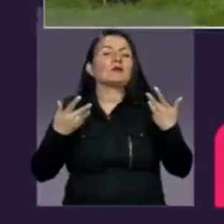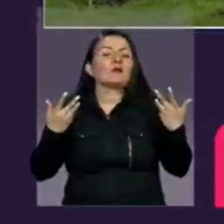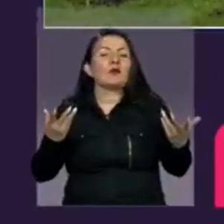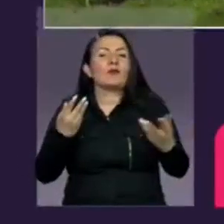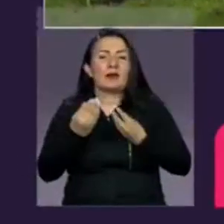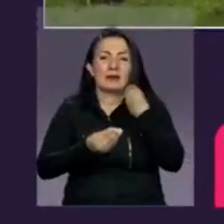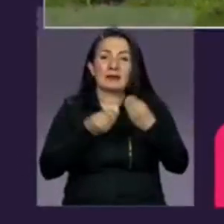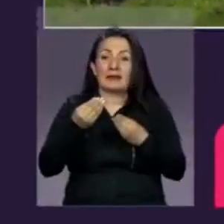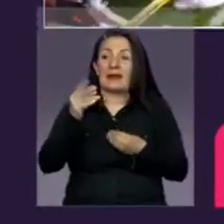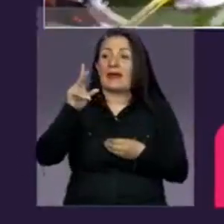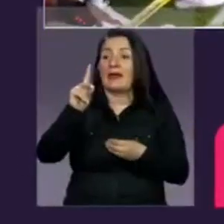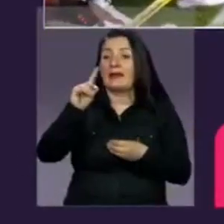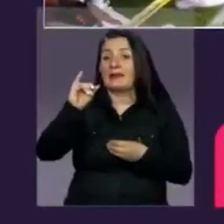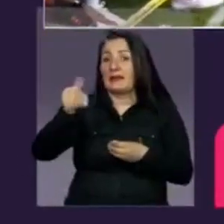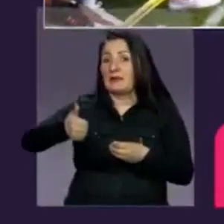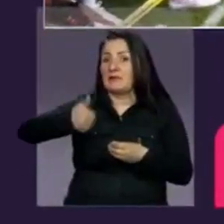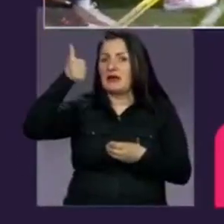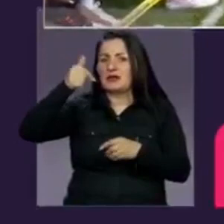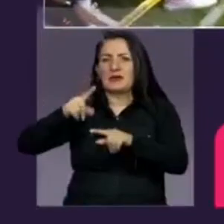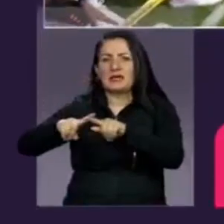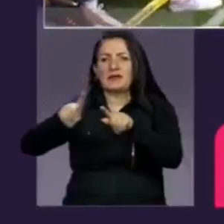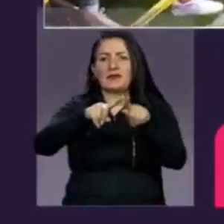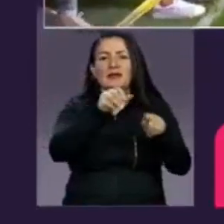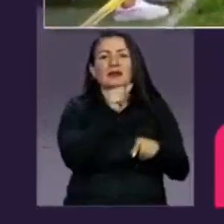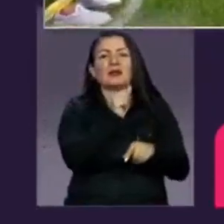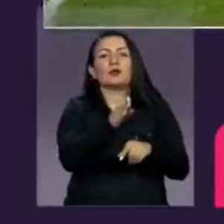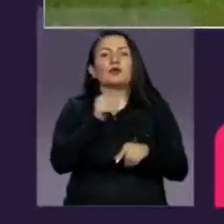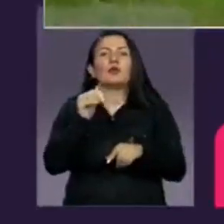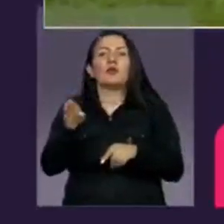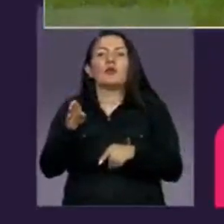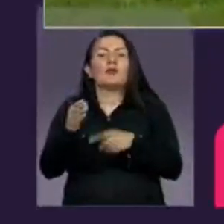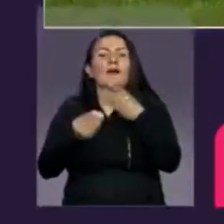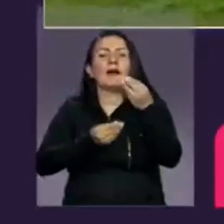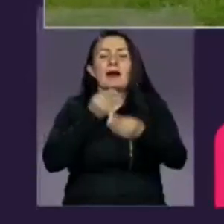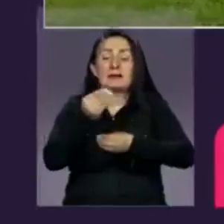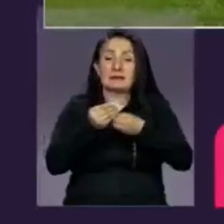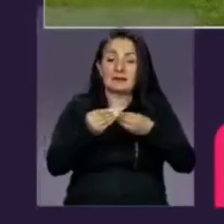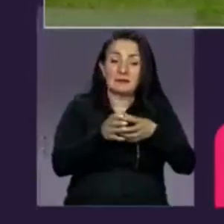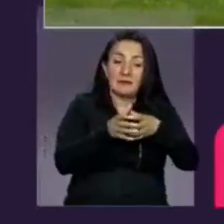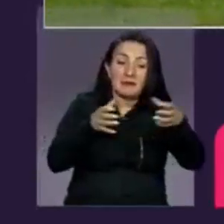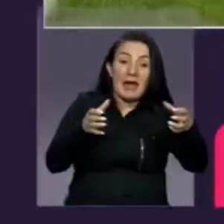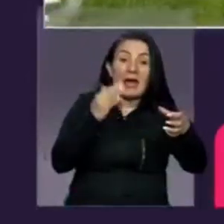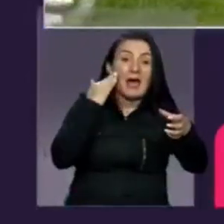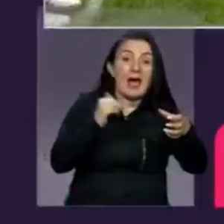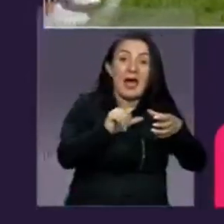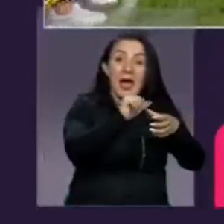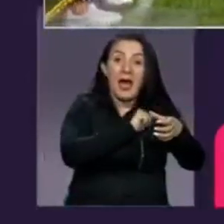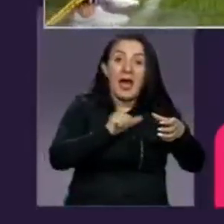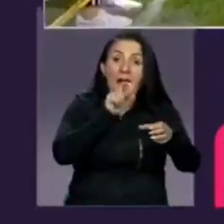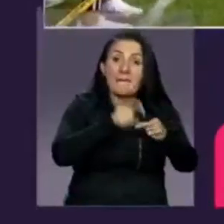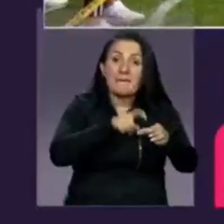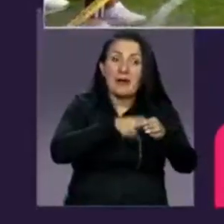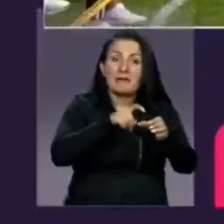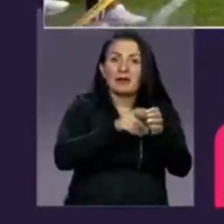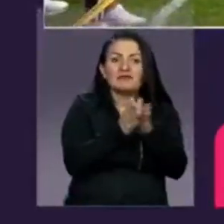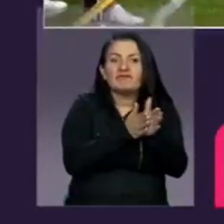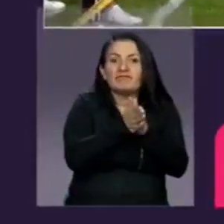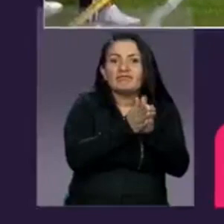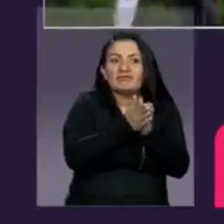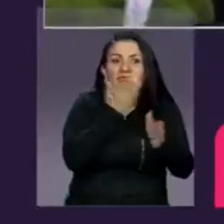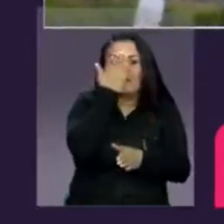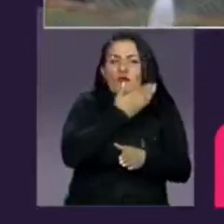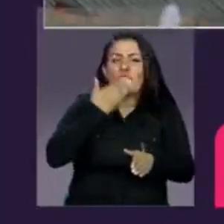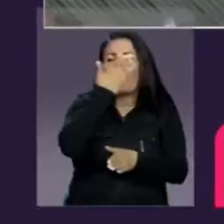a hacer la Dimayor y los distintos clubes? Es que eran más las jugadoras que inscribían como aficionadas a